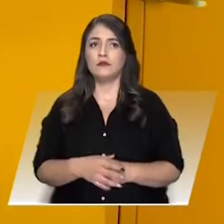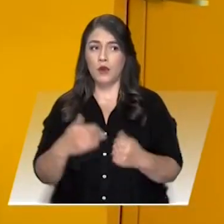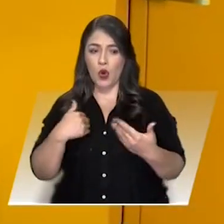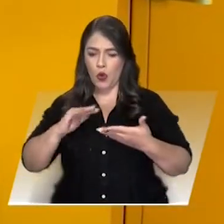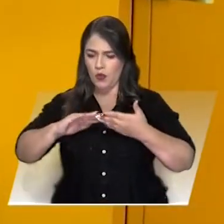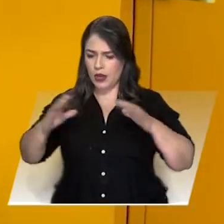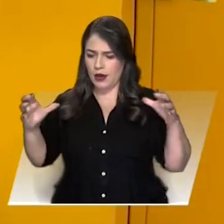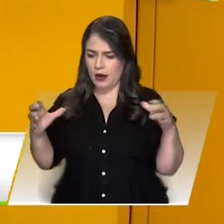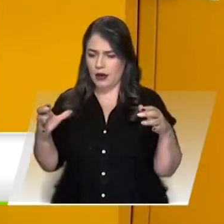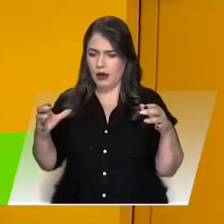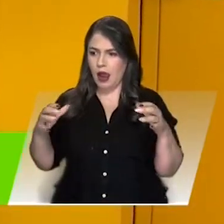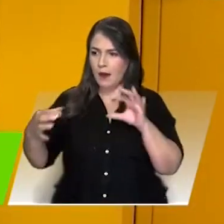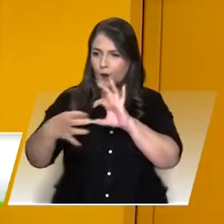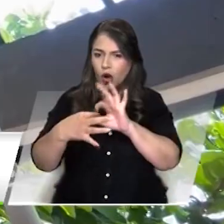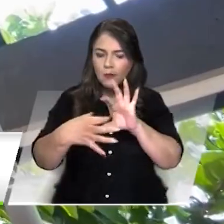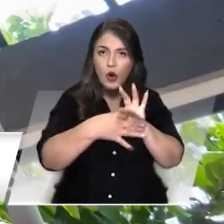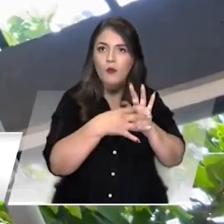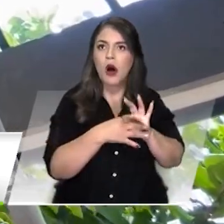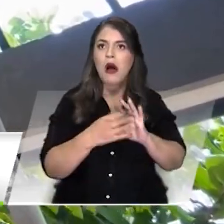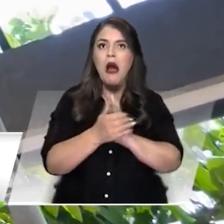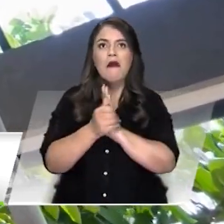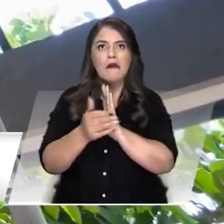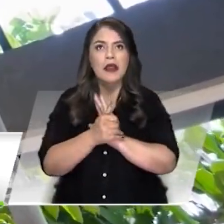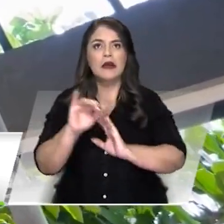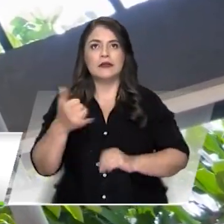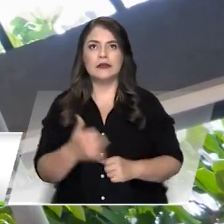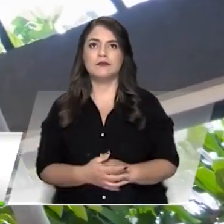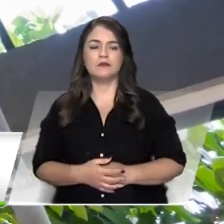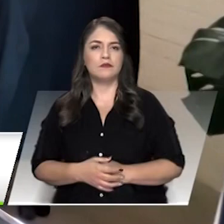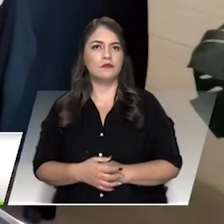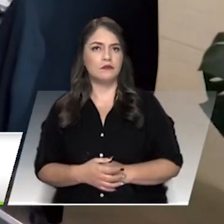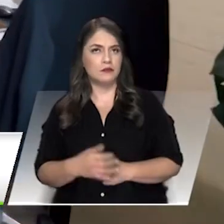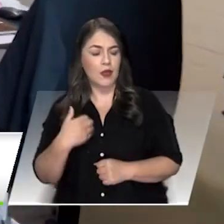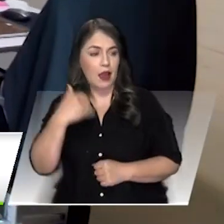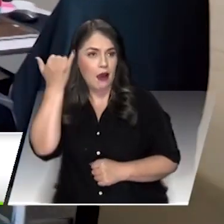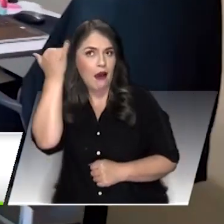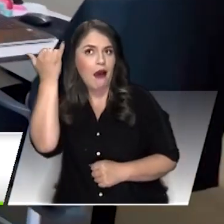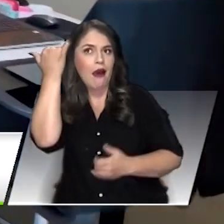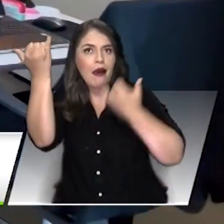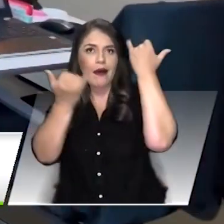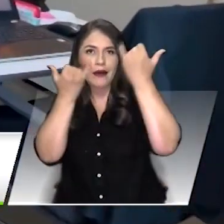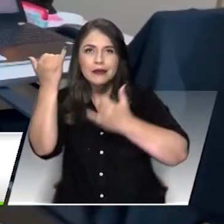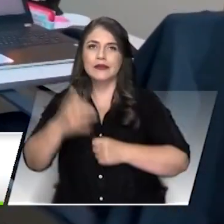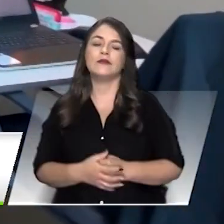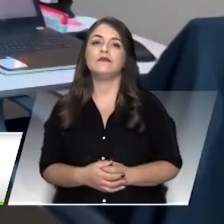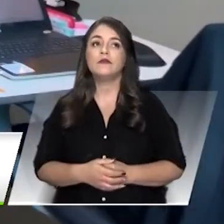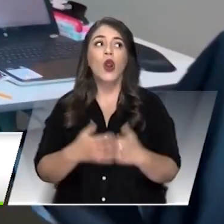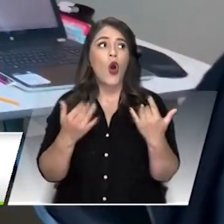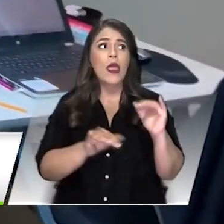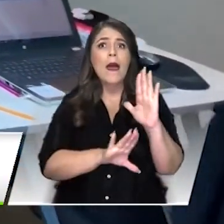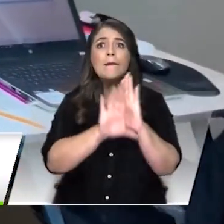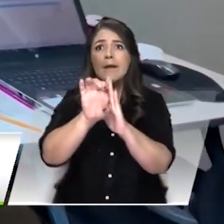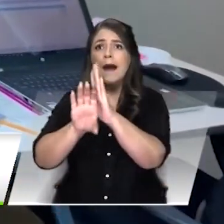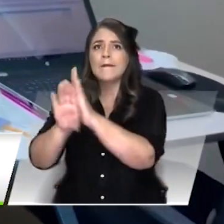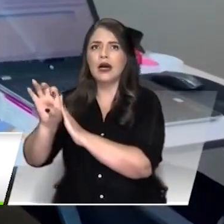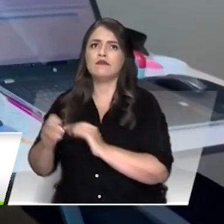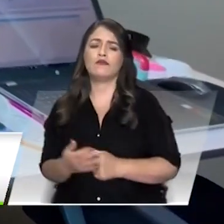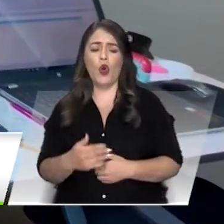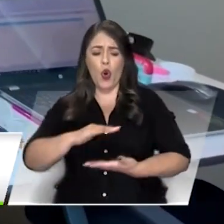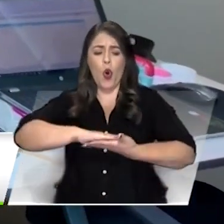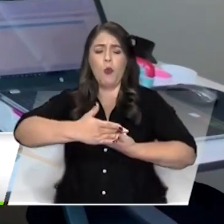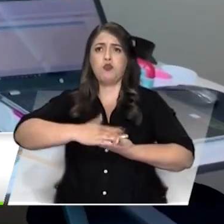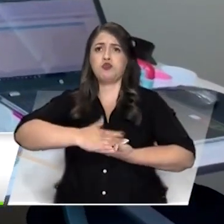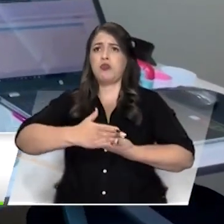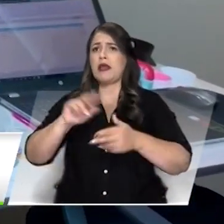también es como, digámoslo, su capacidad. Es lo que me permite crear. Hoy en día, la mayoría de emprendedores solo necesitan un computador